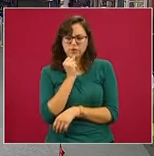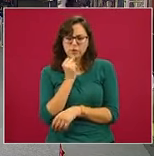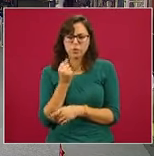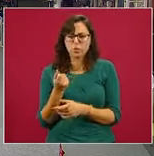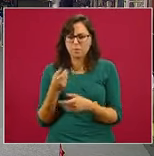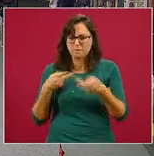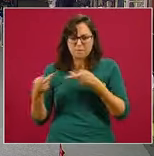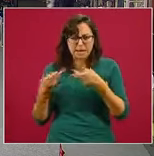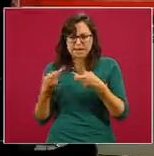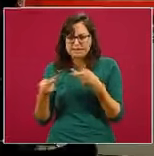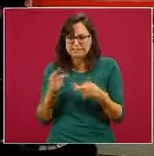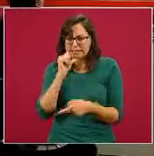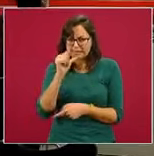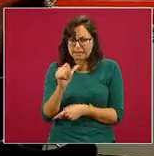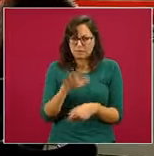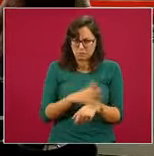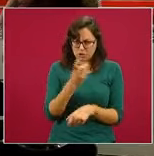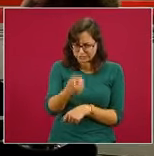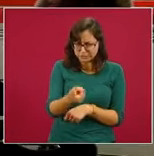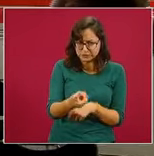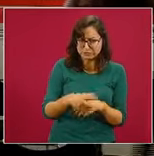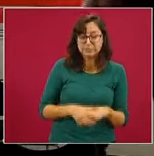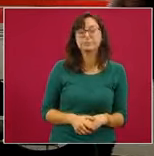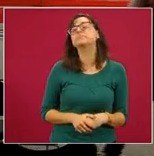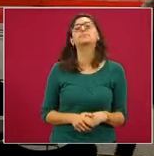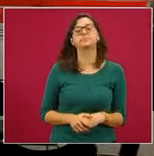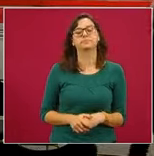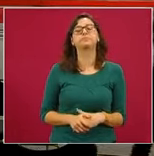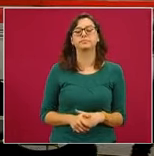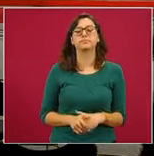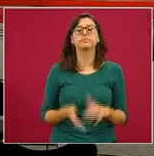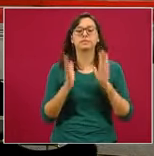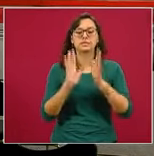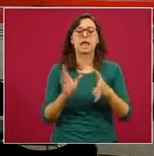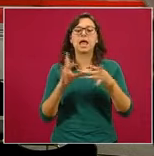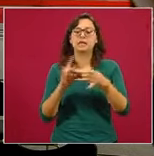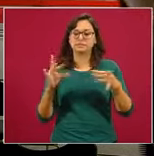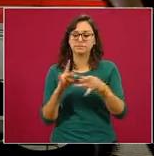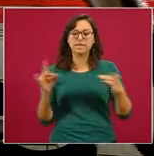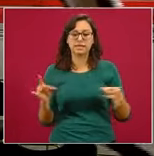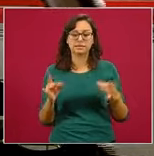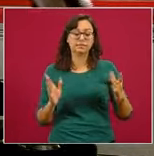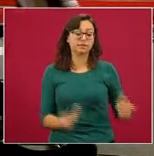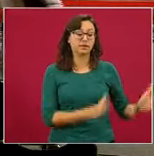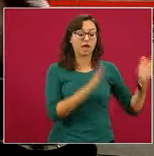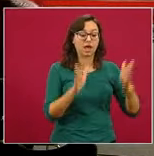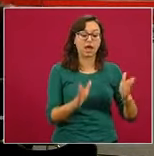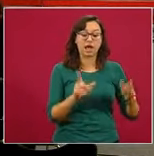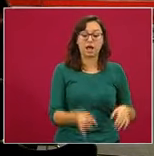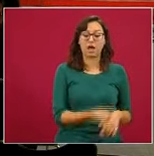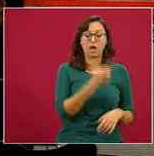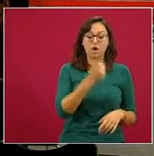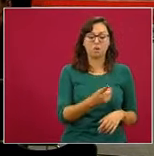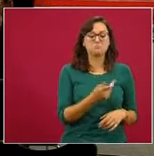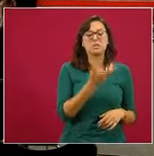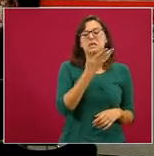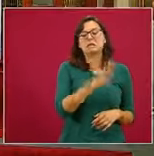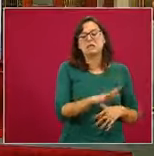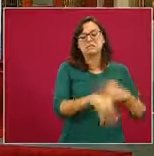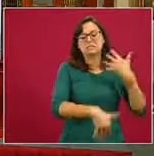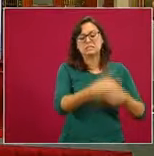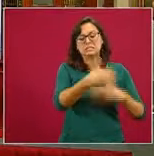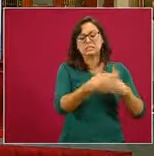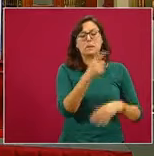vas a poner. Correcto, justamente. En la fase 1 ya habíamos dicho, generalmente son estudios pequeños, 10, 15, 20, 30 personas. En